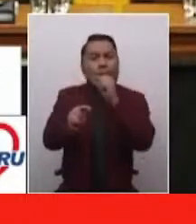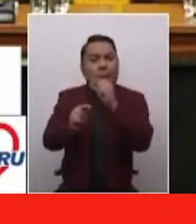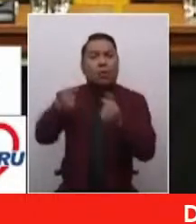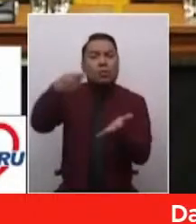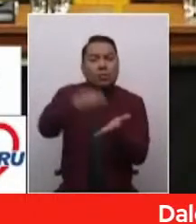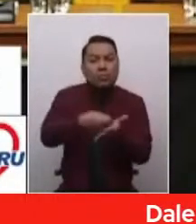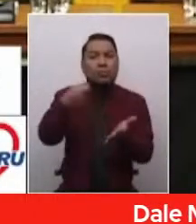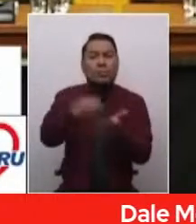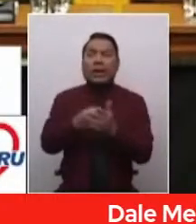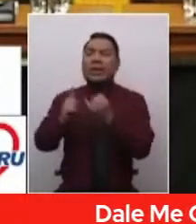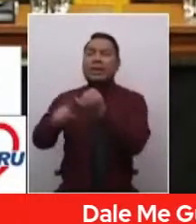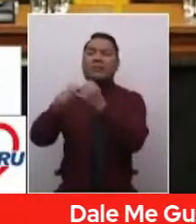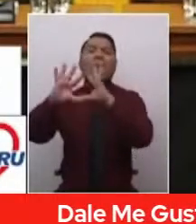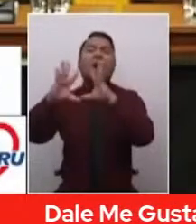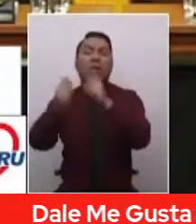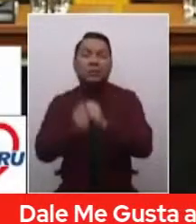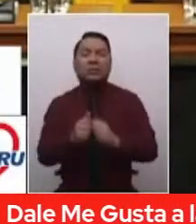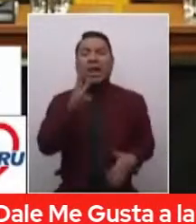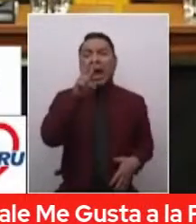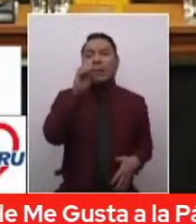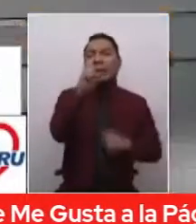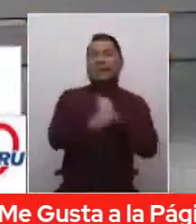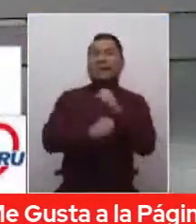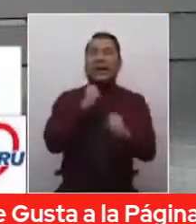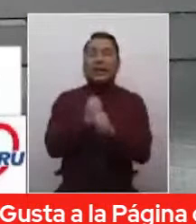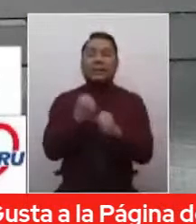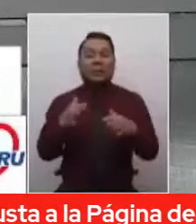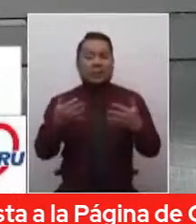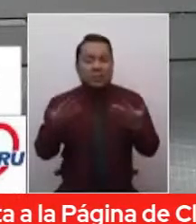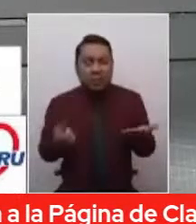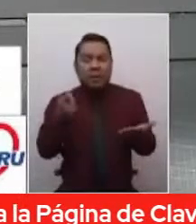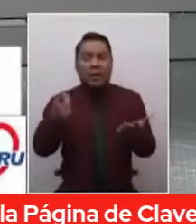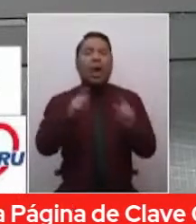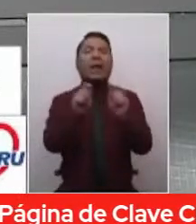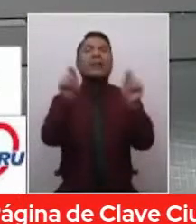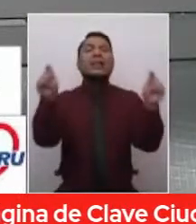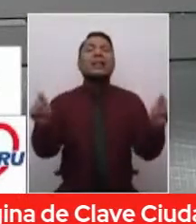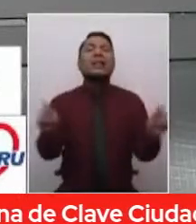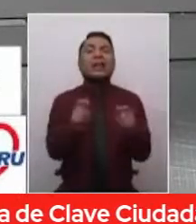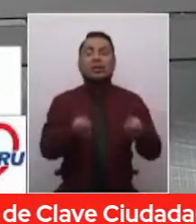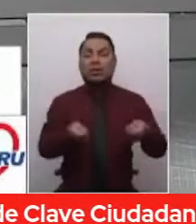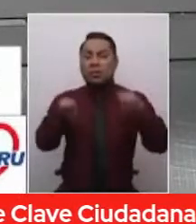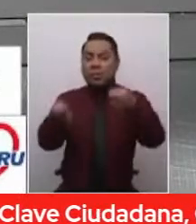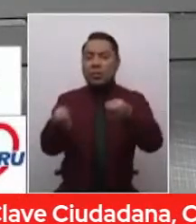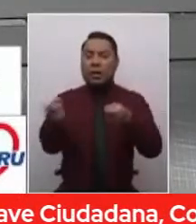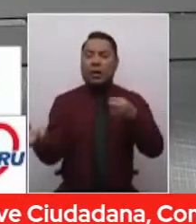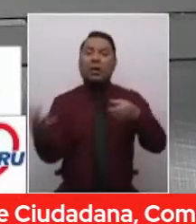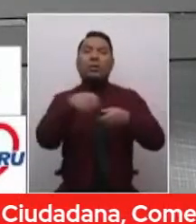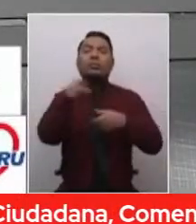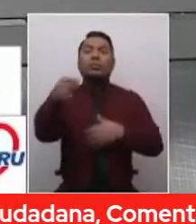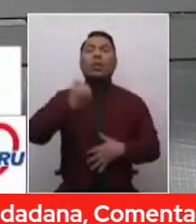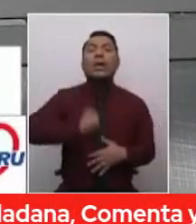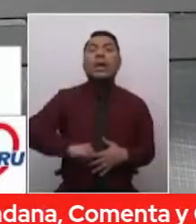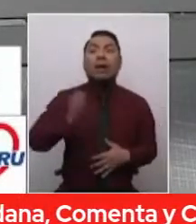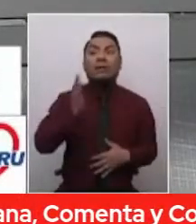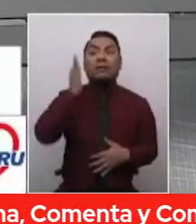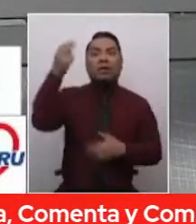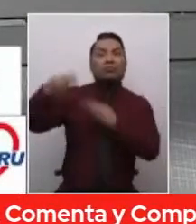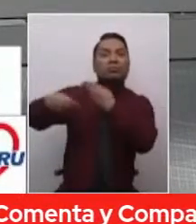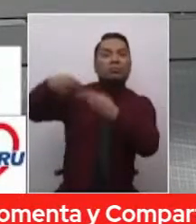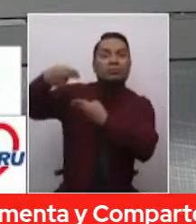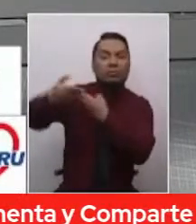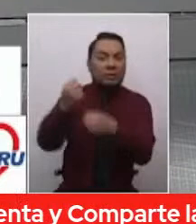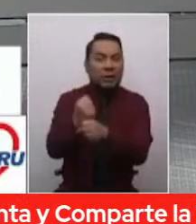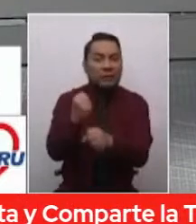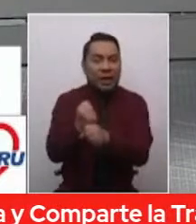sus distintas asociaciones en 20 años. Y de esta forma tendrían un título de propiedad que podrían heredar sus hijos. Muy importante la